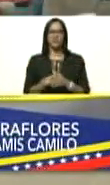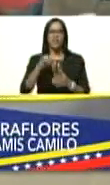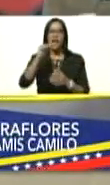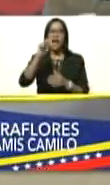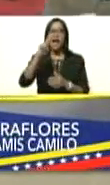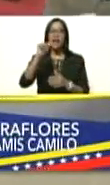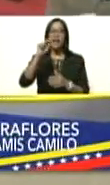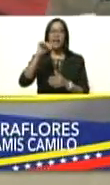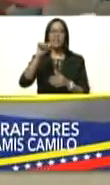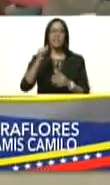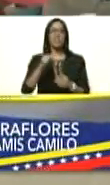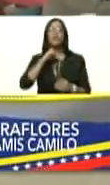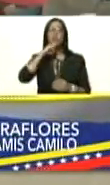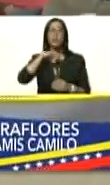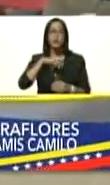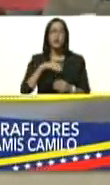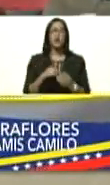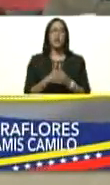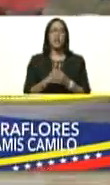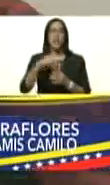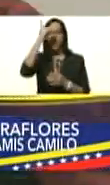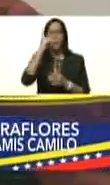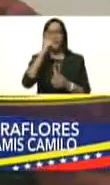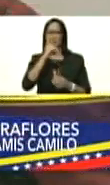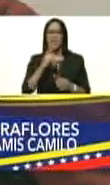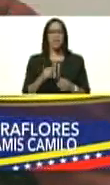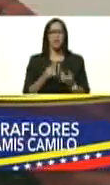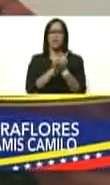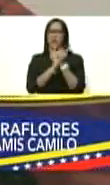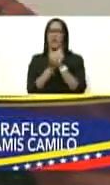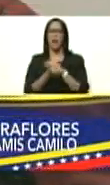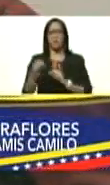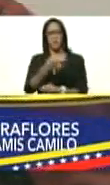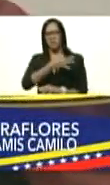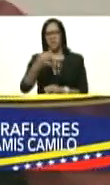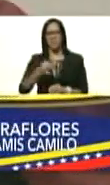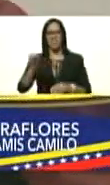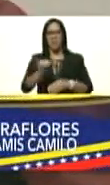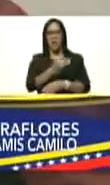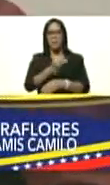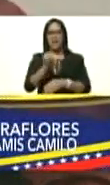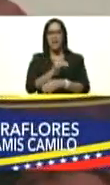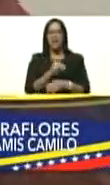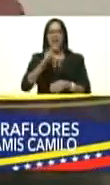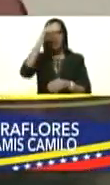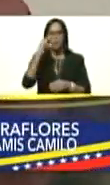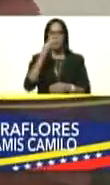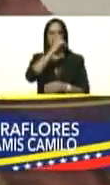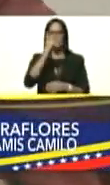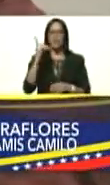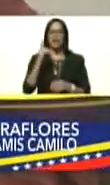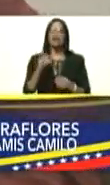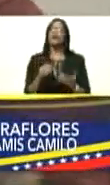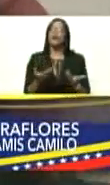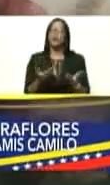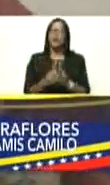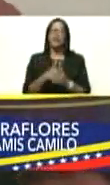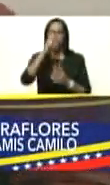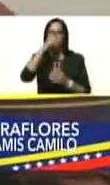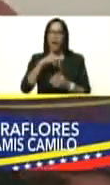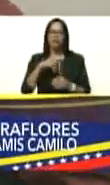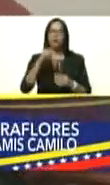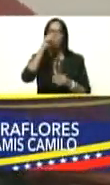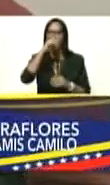leyenda dominicana que marcó un cambio extraordinario en el merengue en República Dominicana durante la década de los